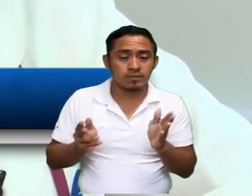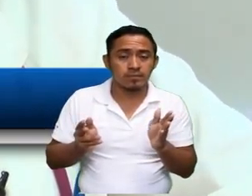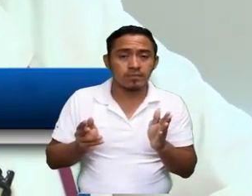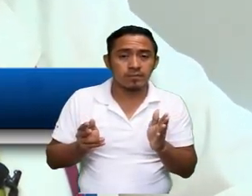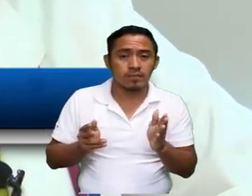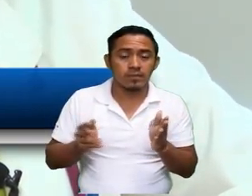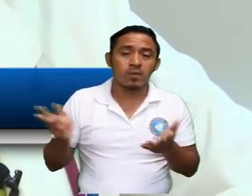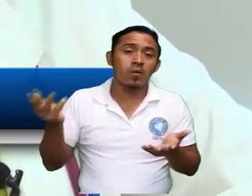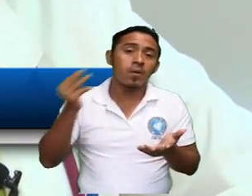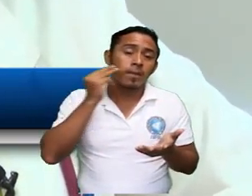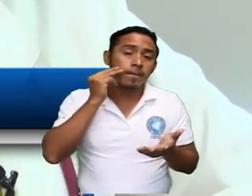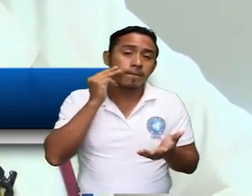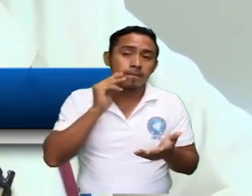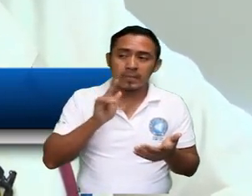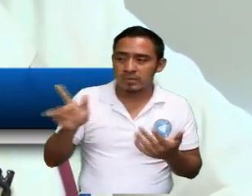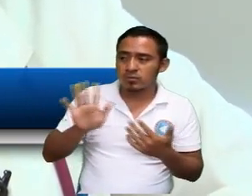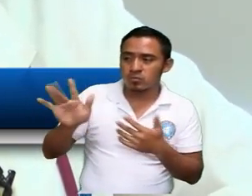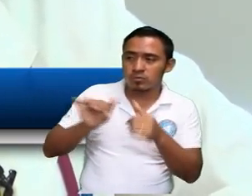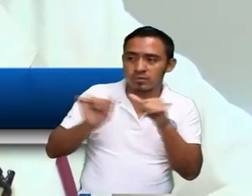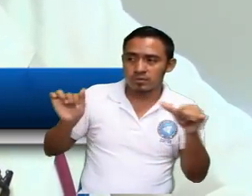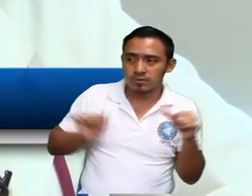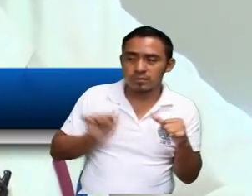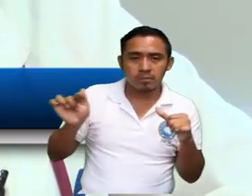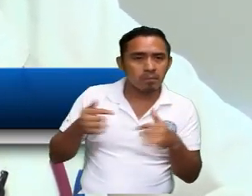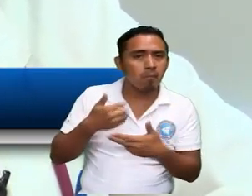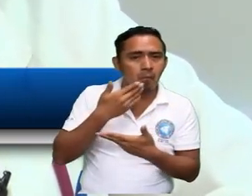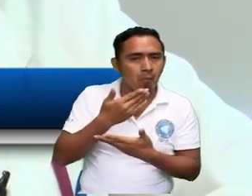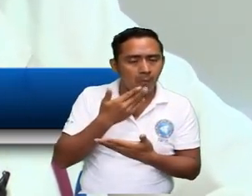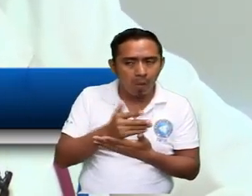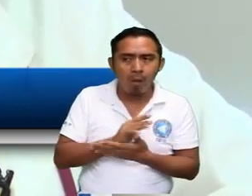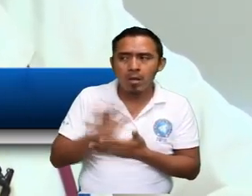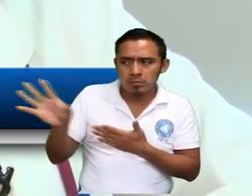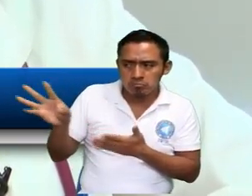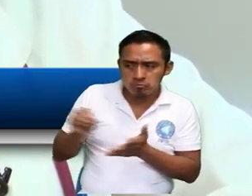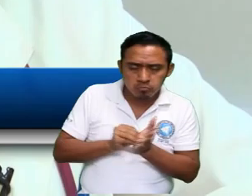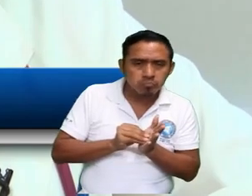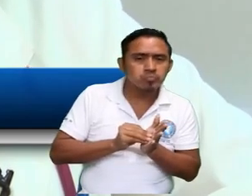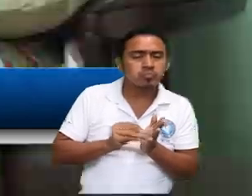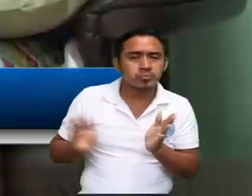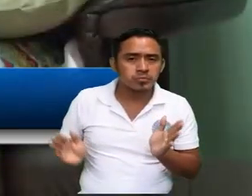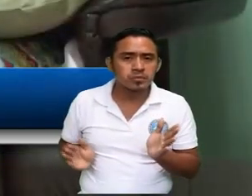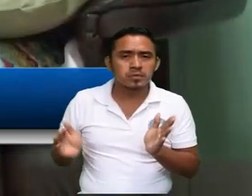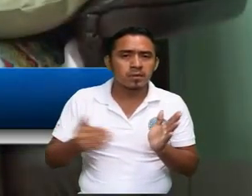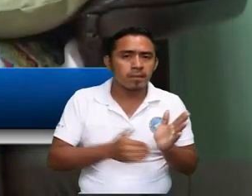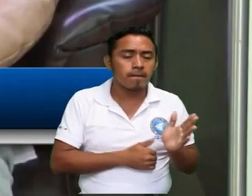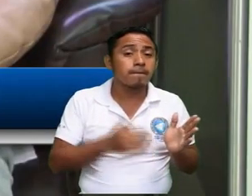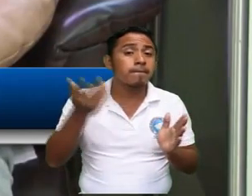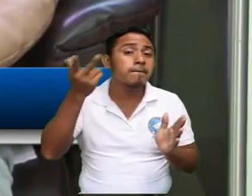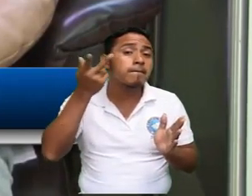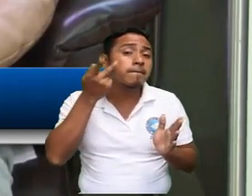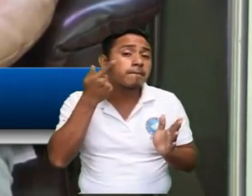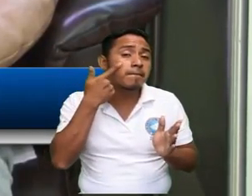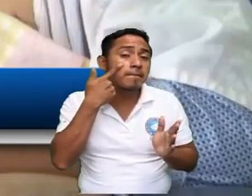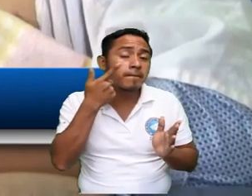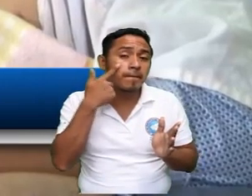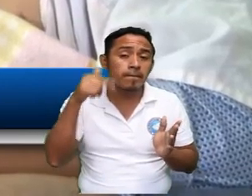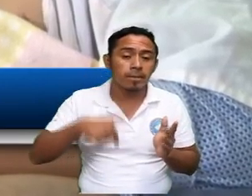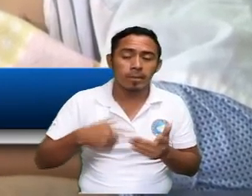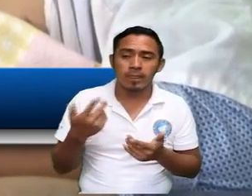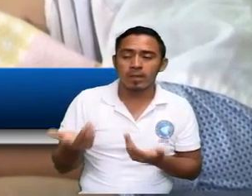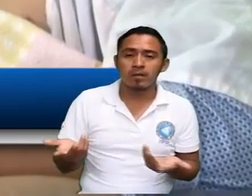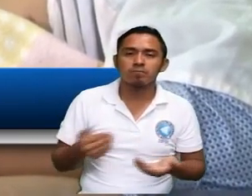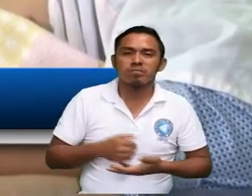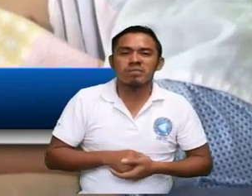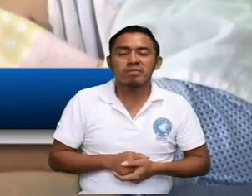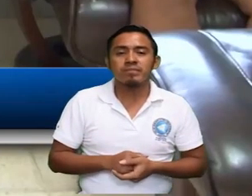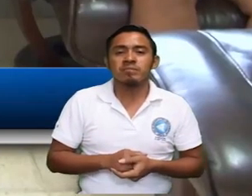de la parte materna, aunque era animal, pero vieron que había beneficio y hicieron las pruebas para los humanos